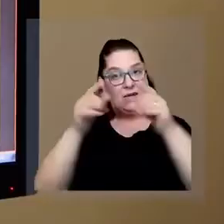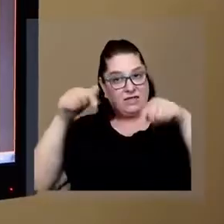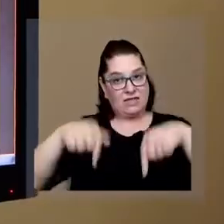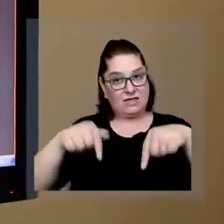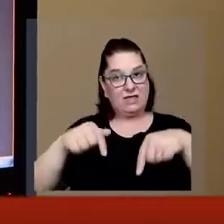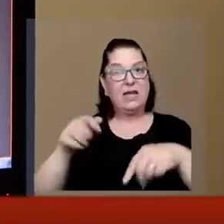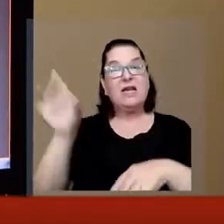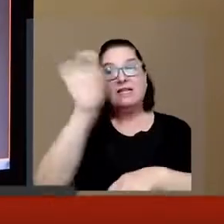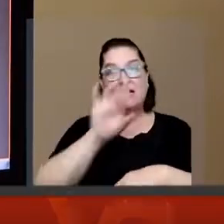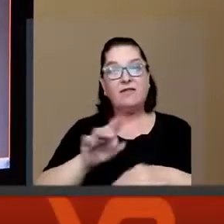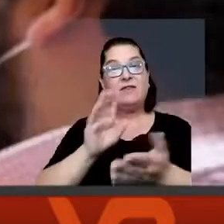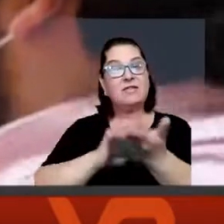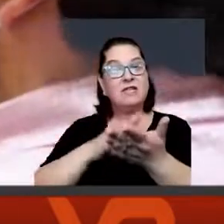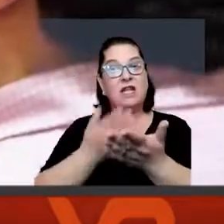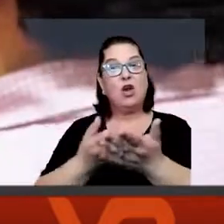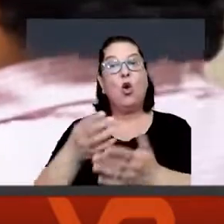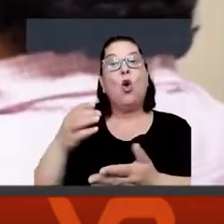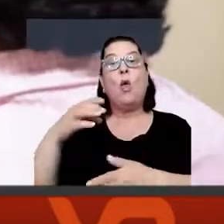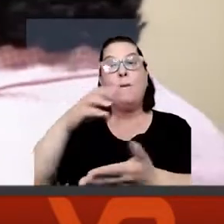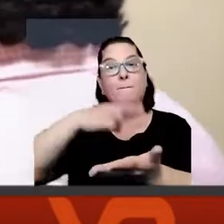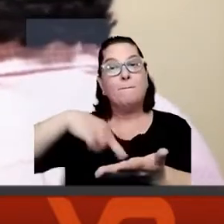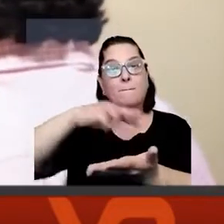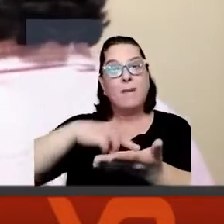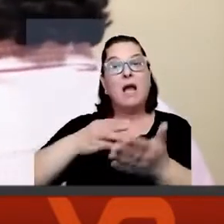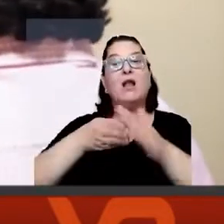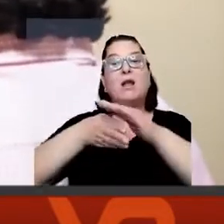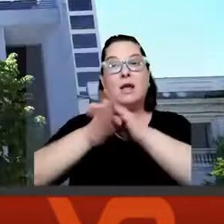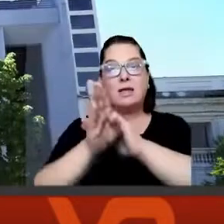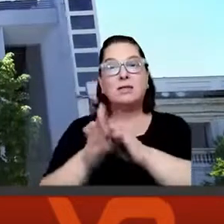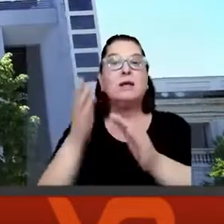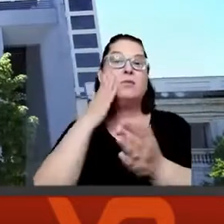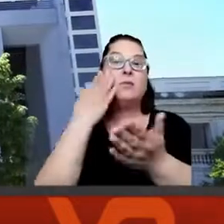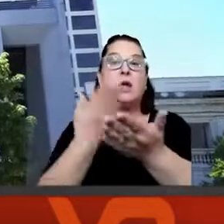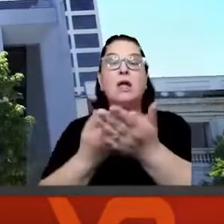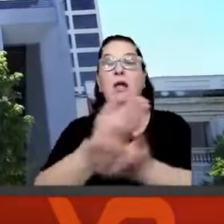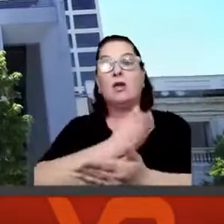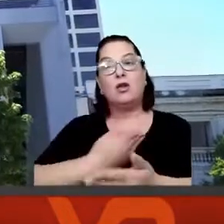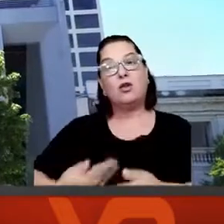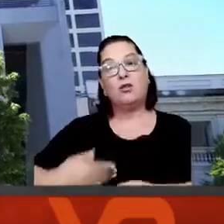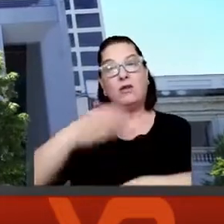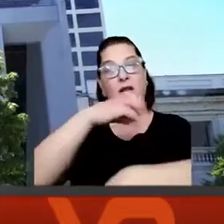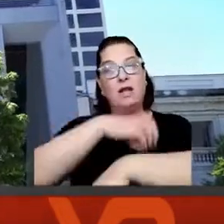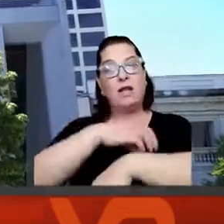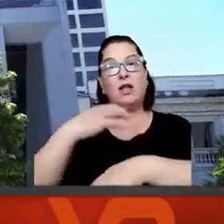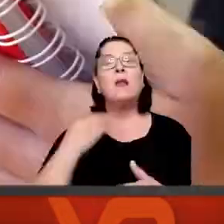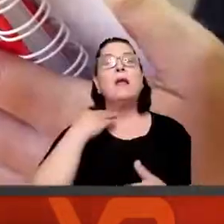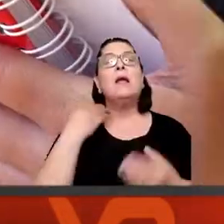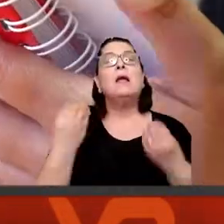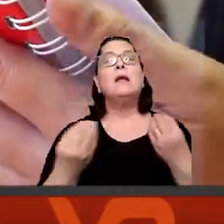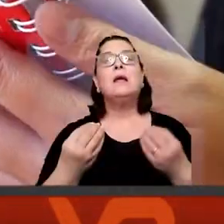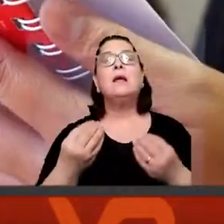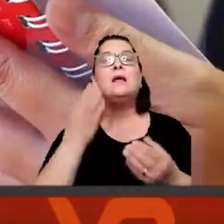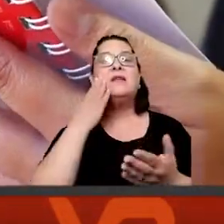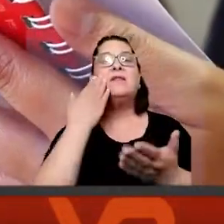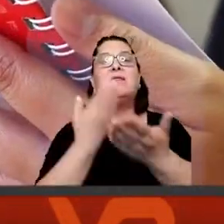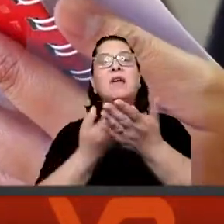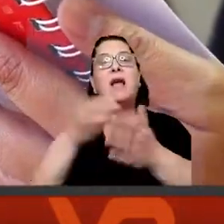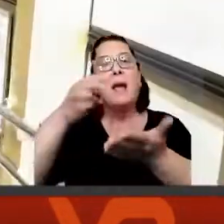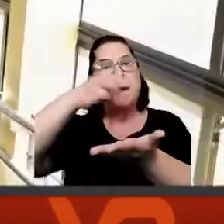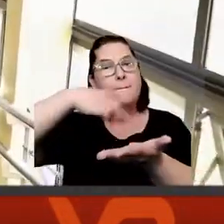profesionales se formaron en diferentes especialidades como anestesiología dermatología cirugía